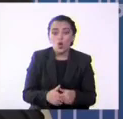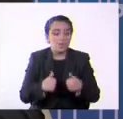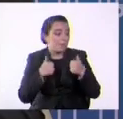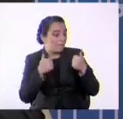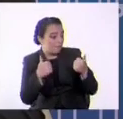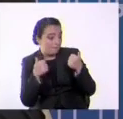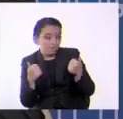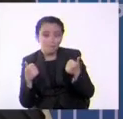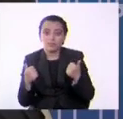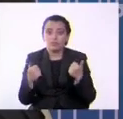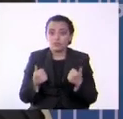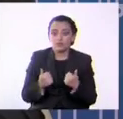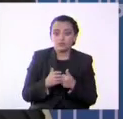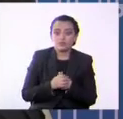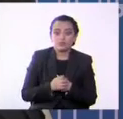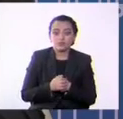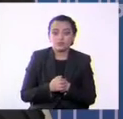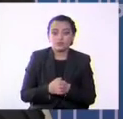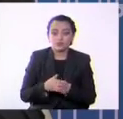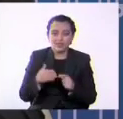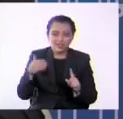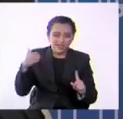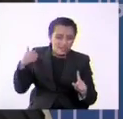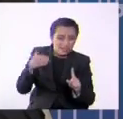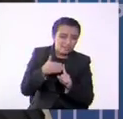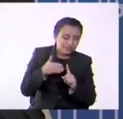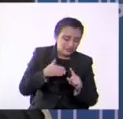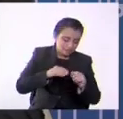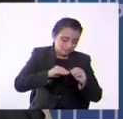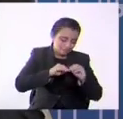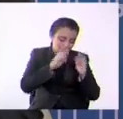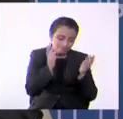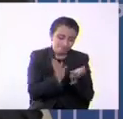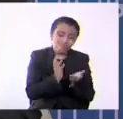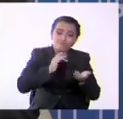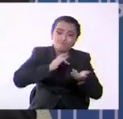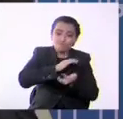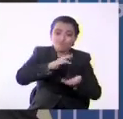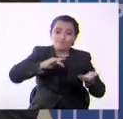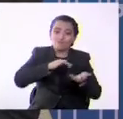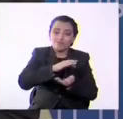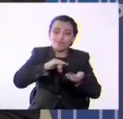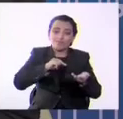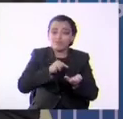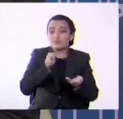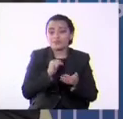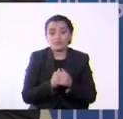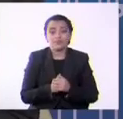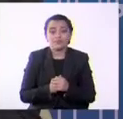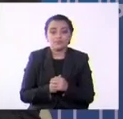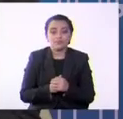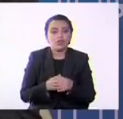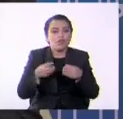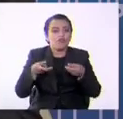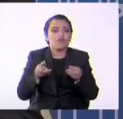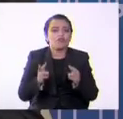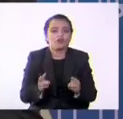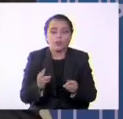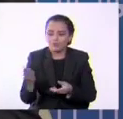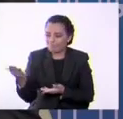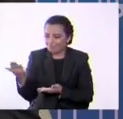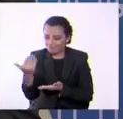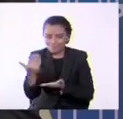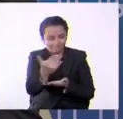esto también genera un impacto en el medio ambiente, ya que las formas de producción, las formas de consumo y las formas de vida